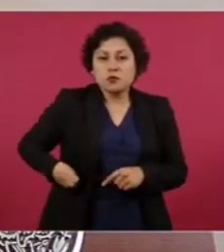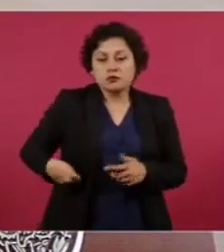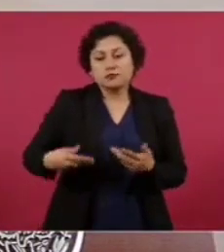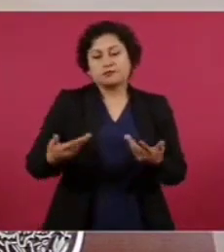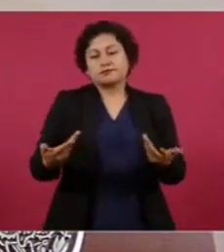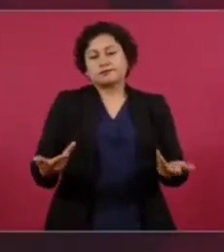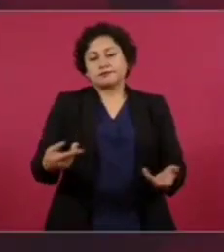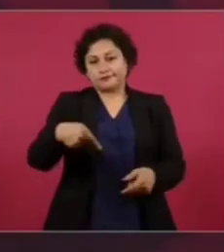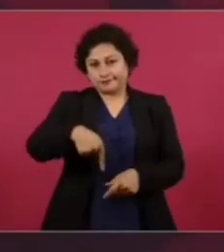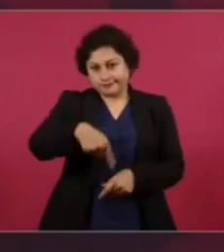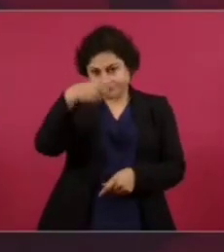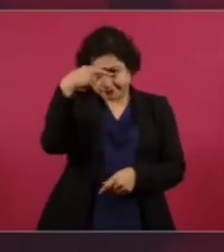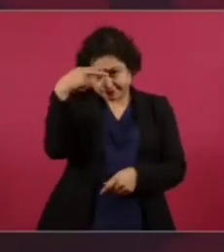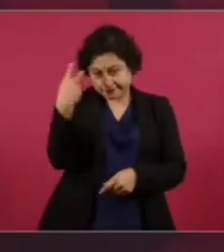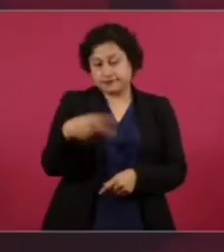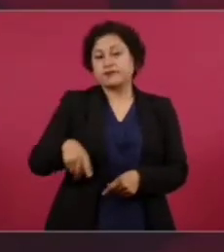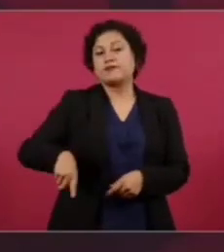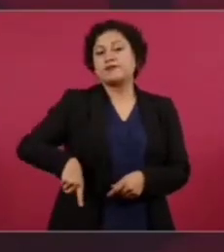Eso ya no sucede.